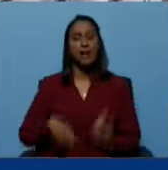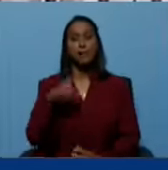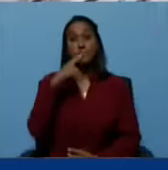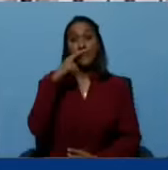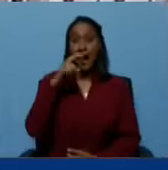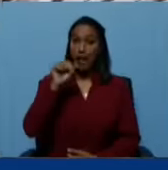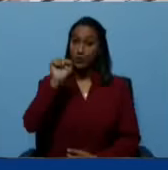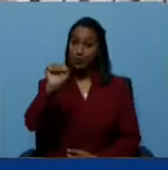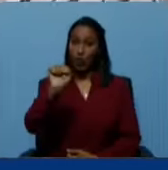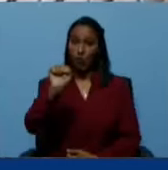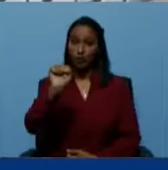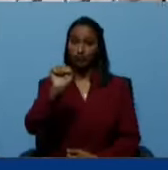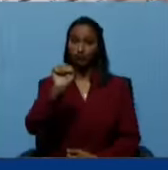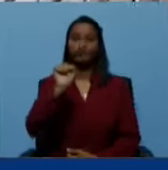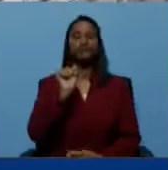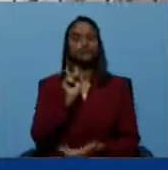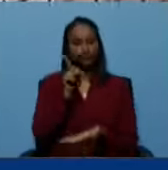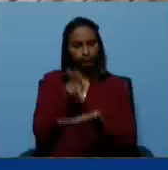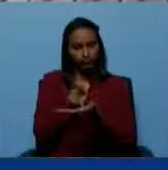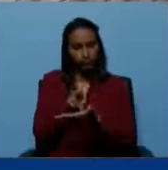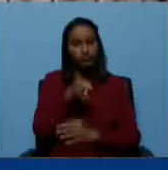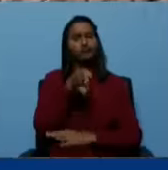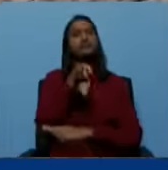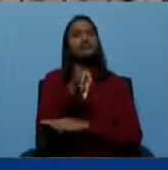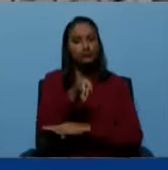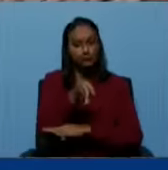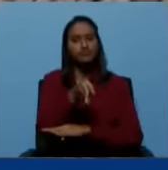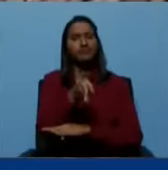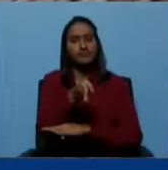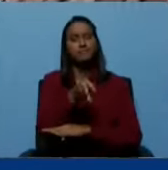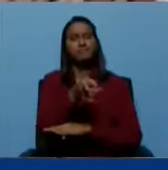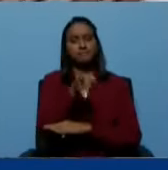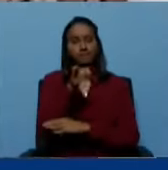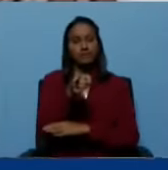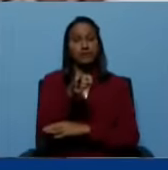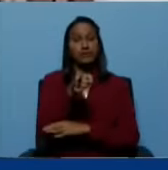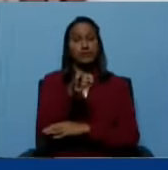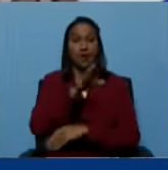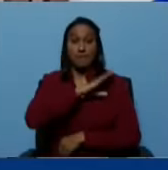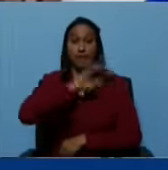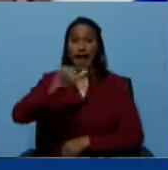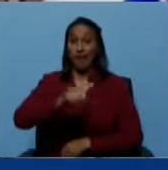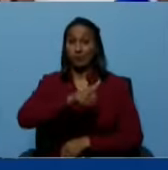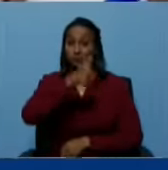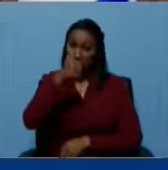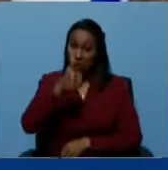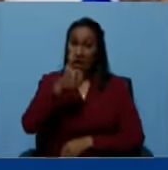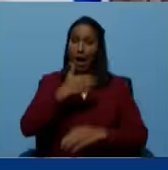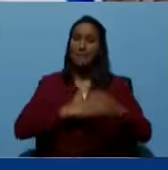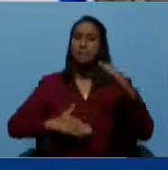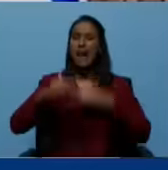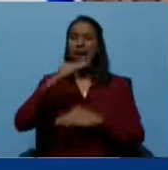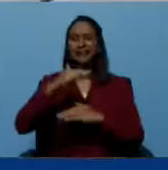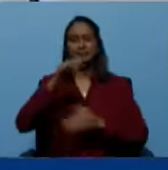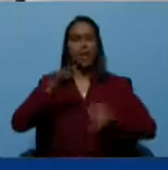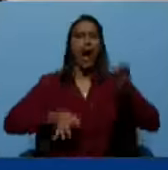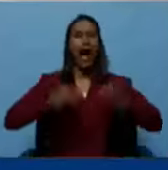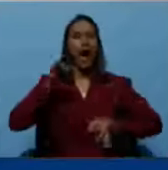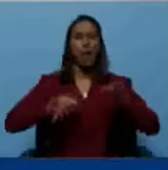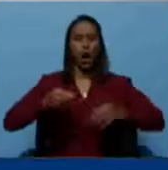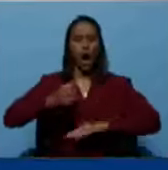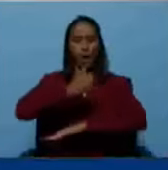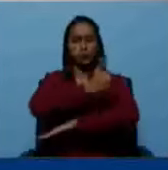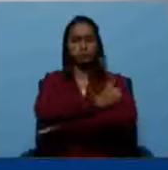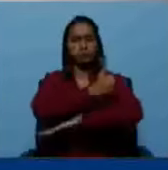Venezuela, Nicolás Maduro Moros, en lo que será su comparecencia ante este máximo tribunal, en el contexto de lo que ha sido